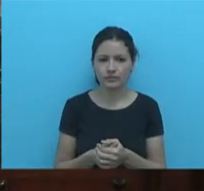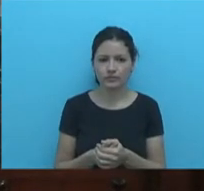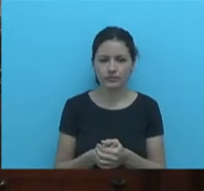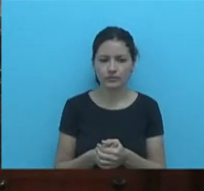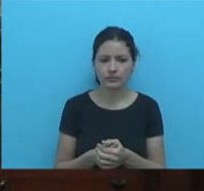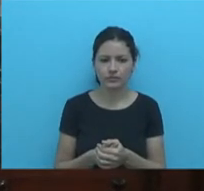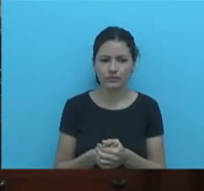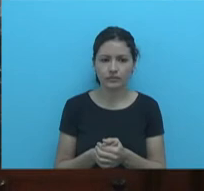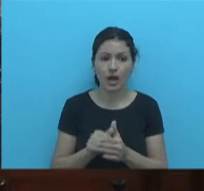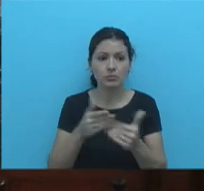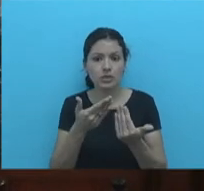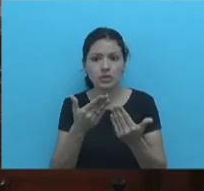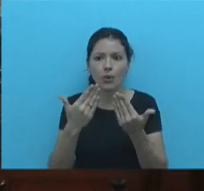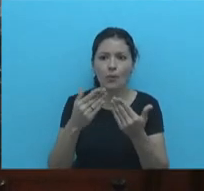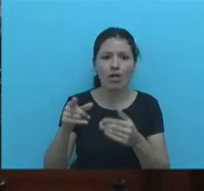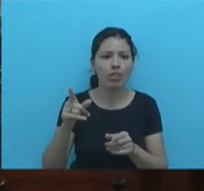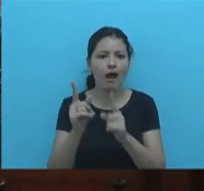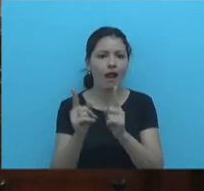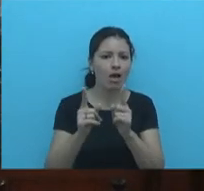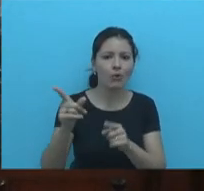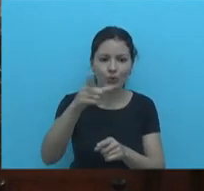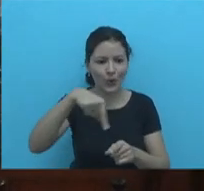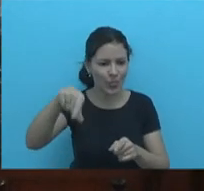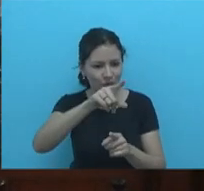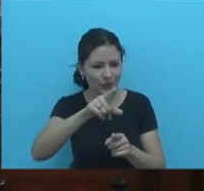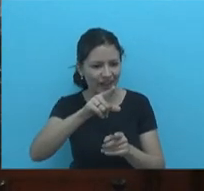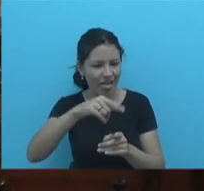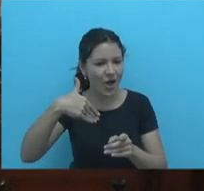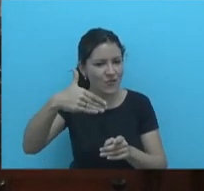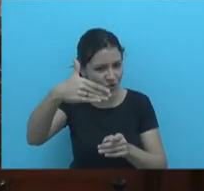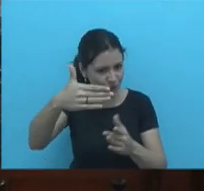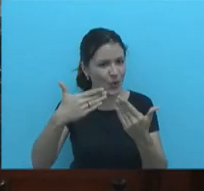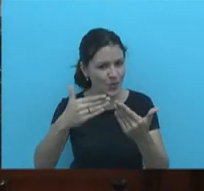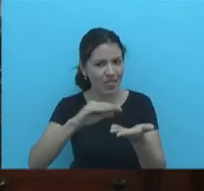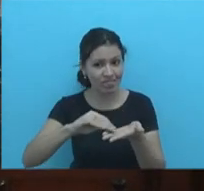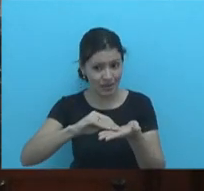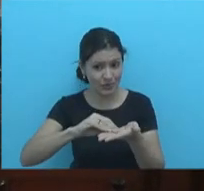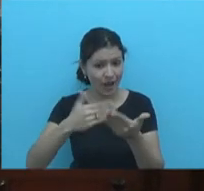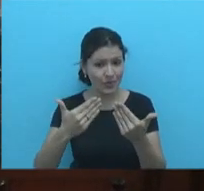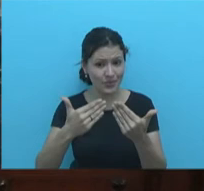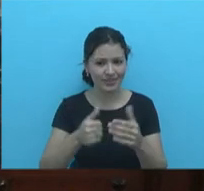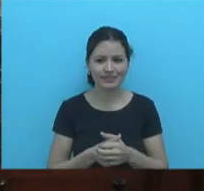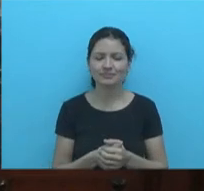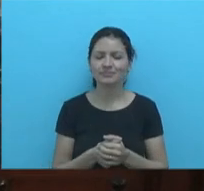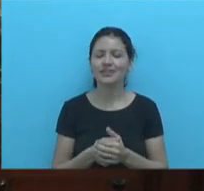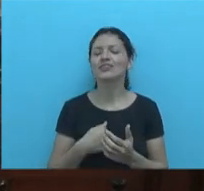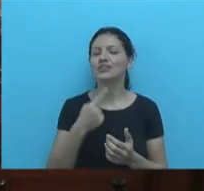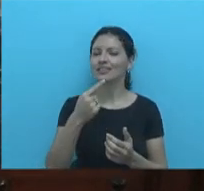de lo que están acá, cuál va a ser el derrotero en la vida. Pero sí le digo de que lo han hecho muy bien,